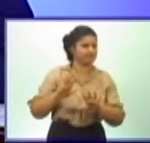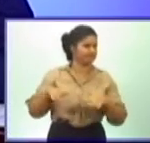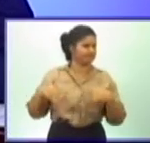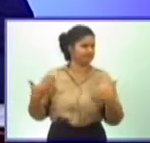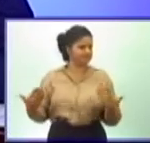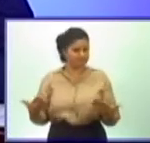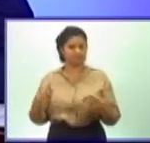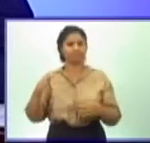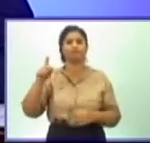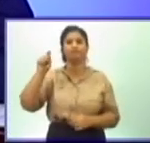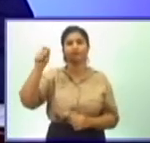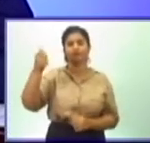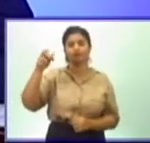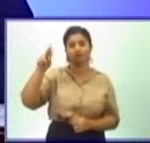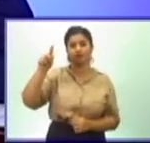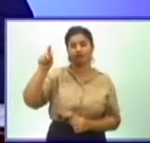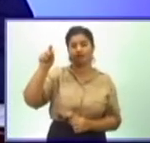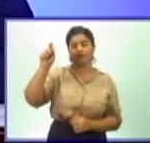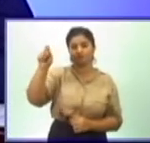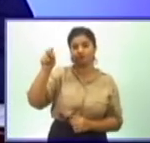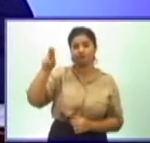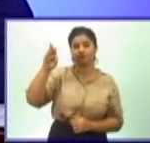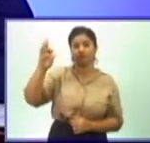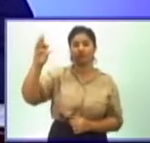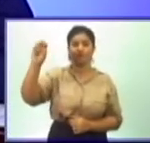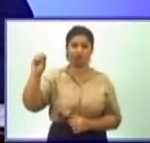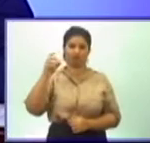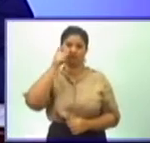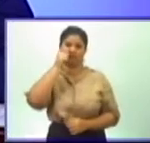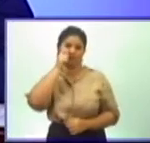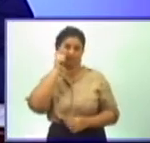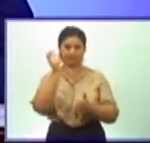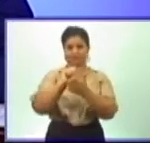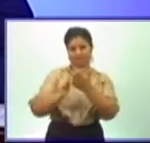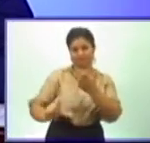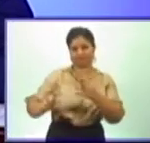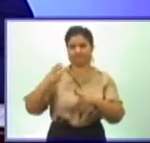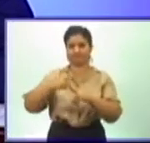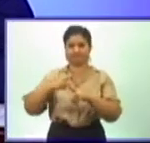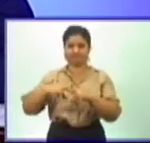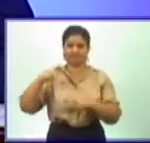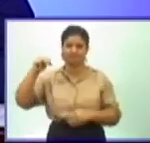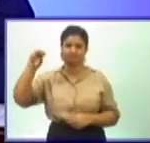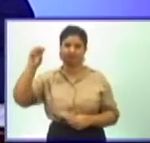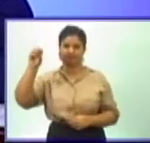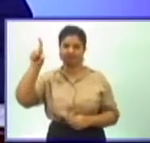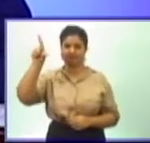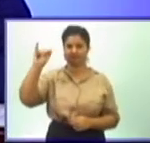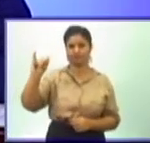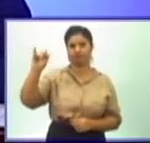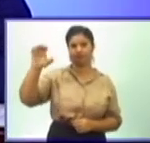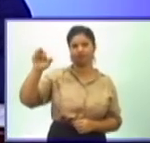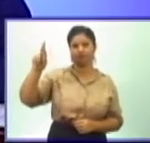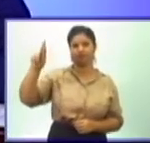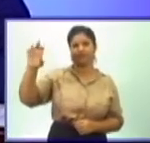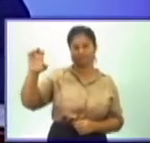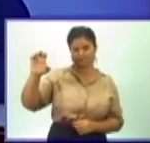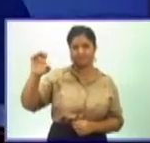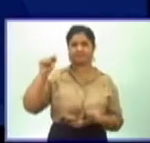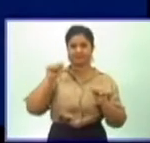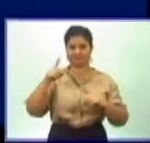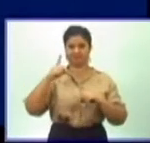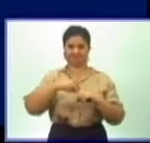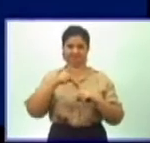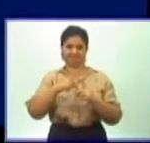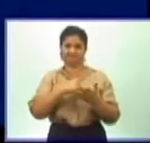tanto, comenzamos revisando la actividad independiente que había quedado del encuentro anterior. Observen.